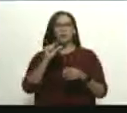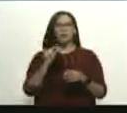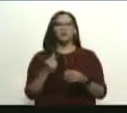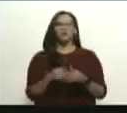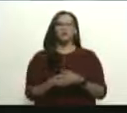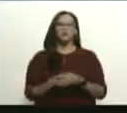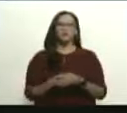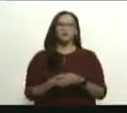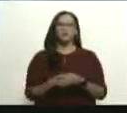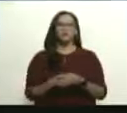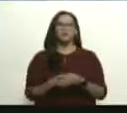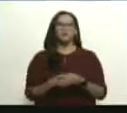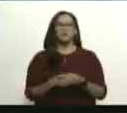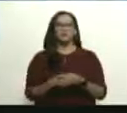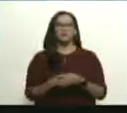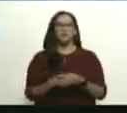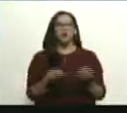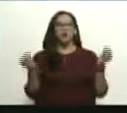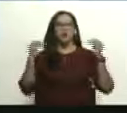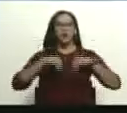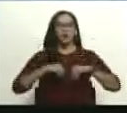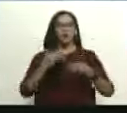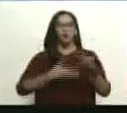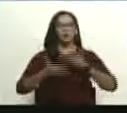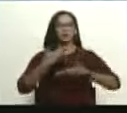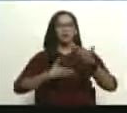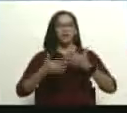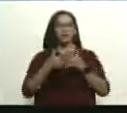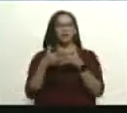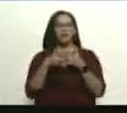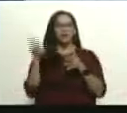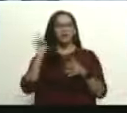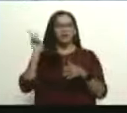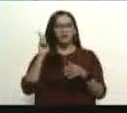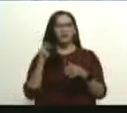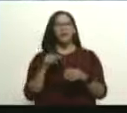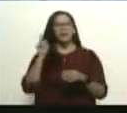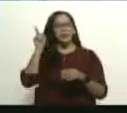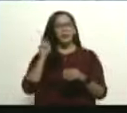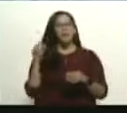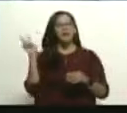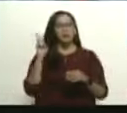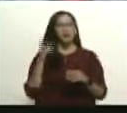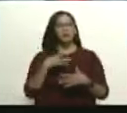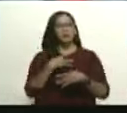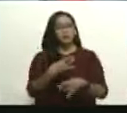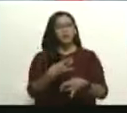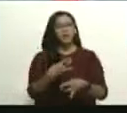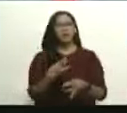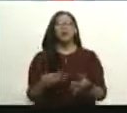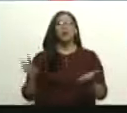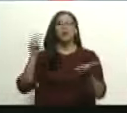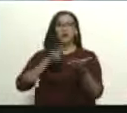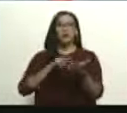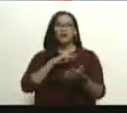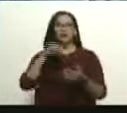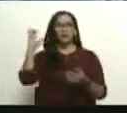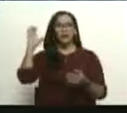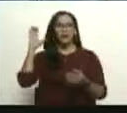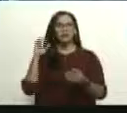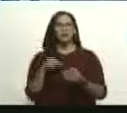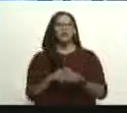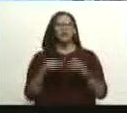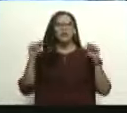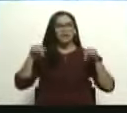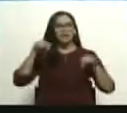suscribió un acuerdo de cooperación entre Estados Unidos y Venezuela para aquellos venezolanos que lo deseen poder retornar a nuestro país. Y el día de